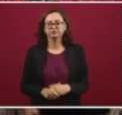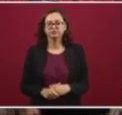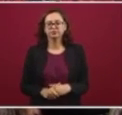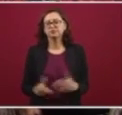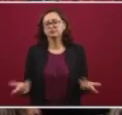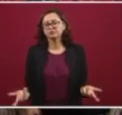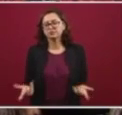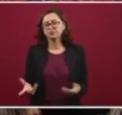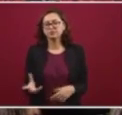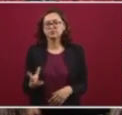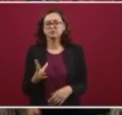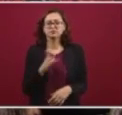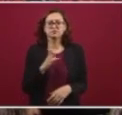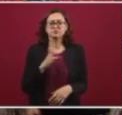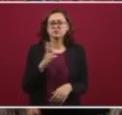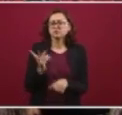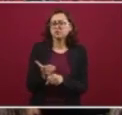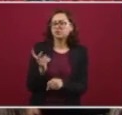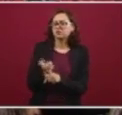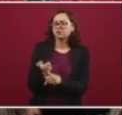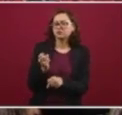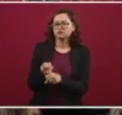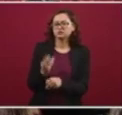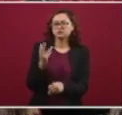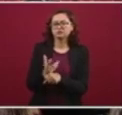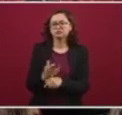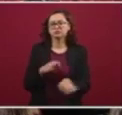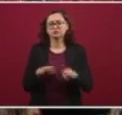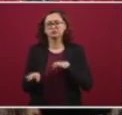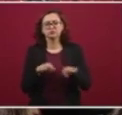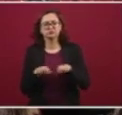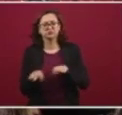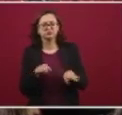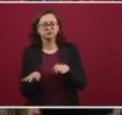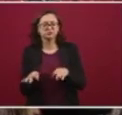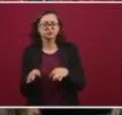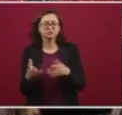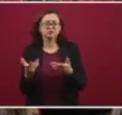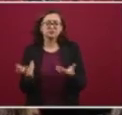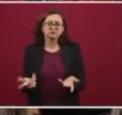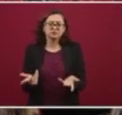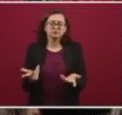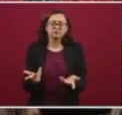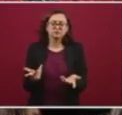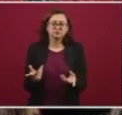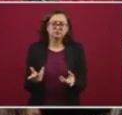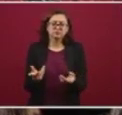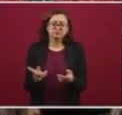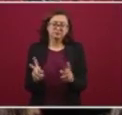Había ahí una subsecretaría en la Secretaría del Trabajo, hablando en plata,